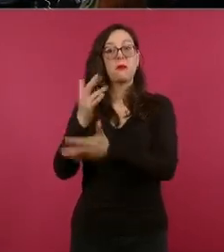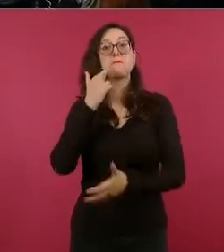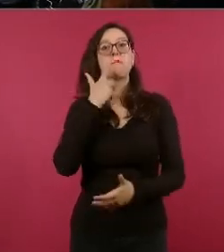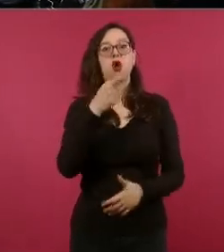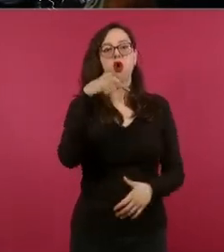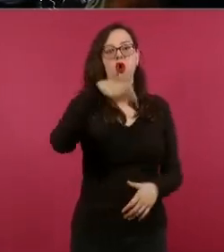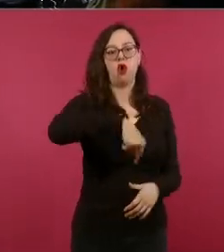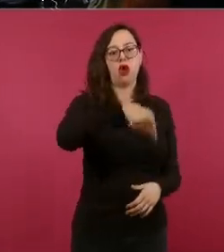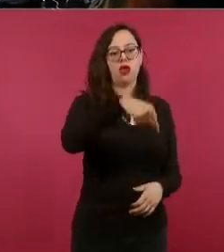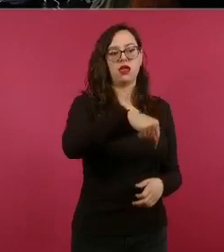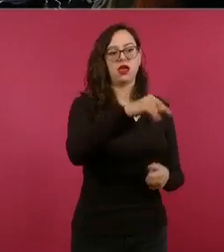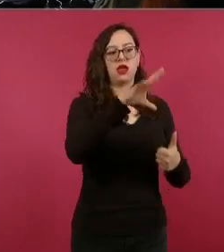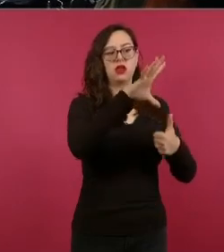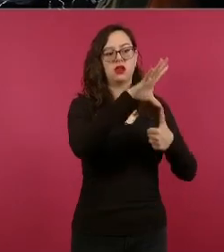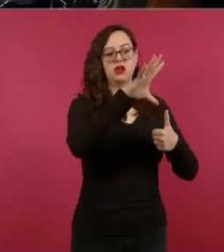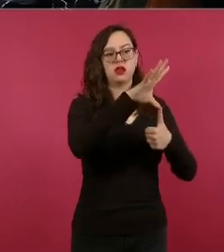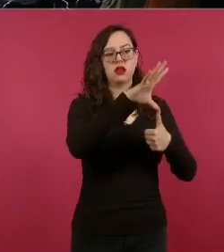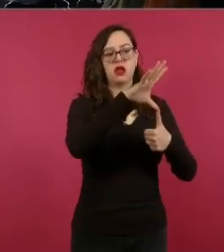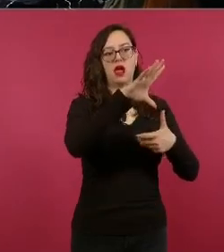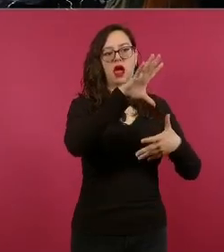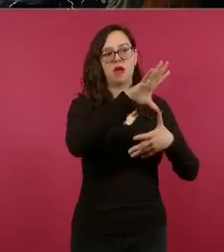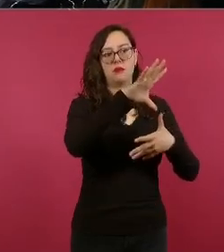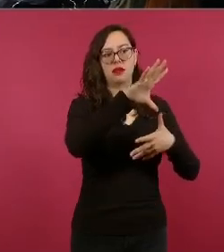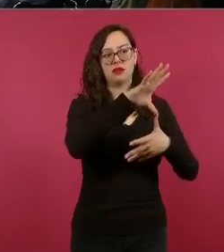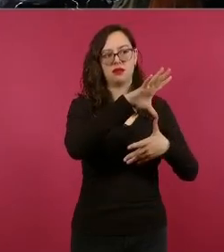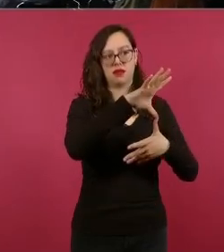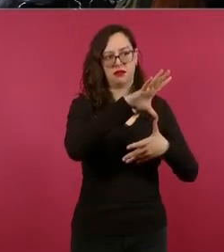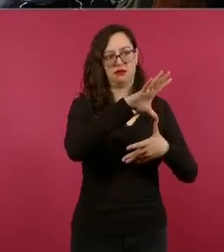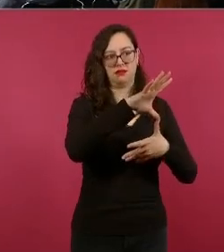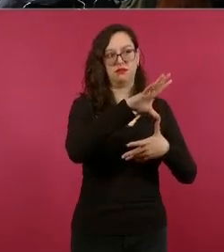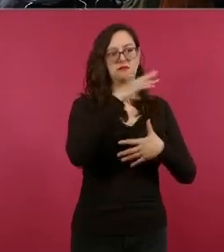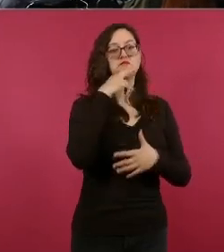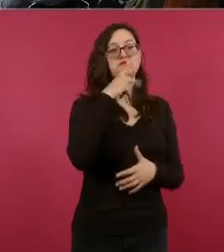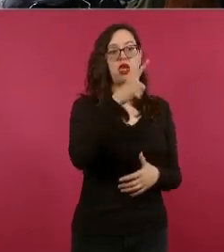y no depender solo de Asia,